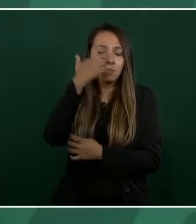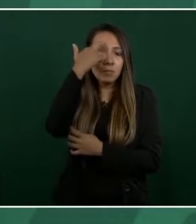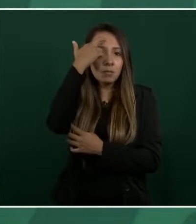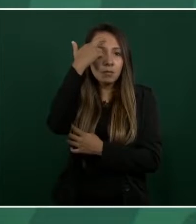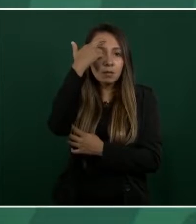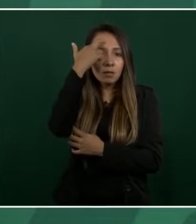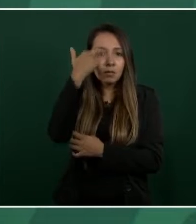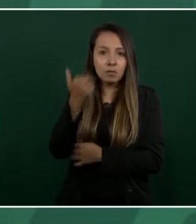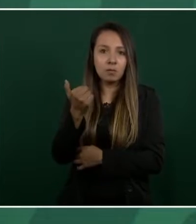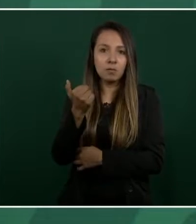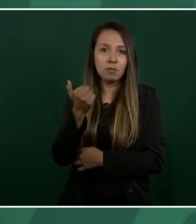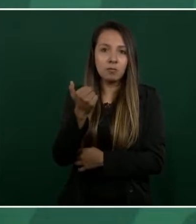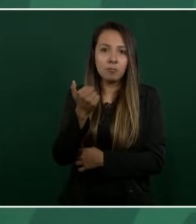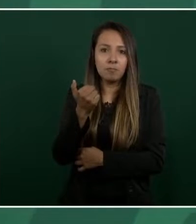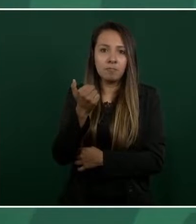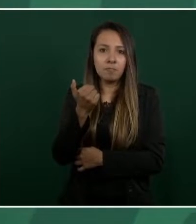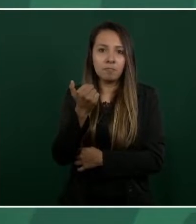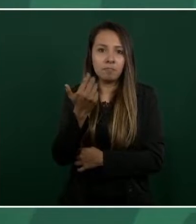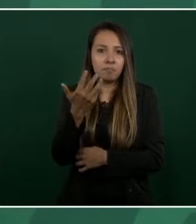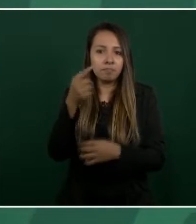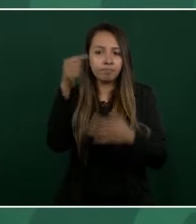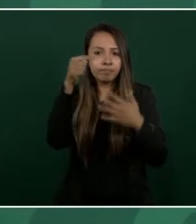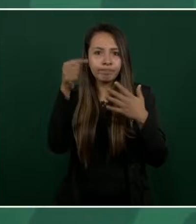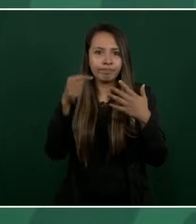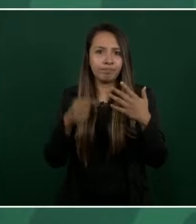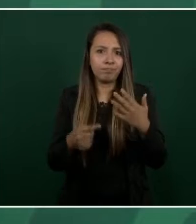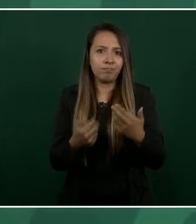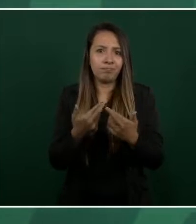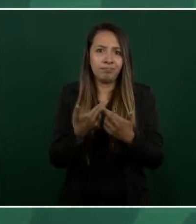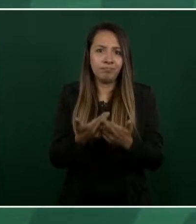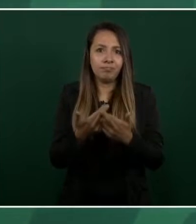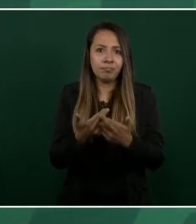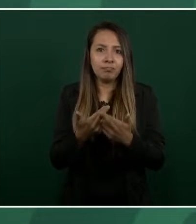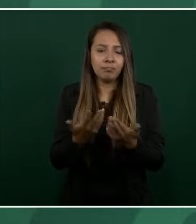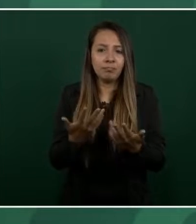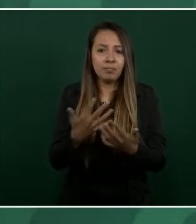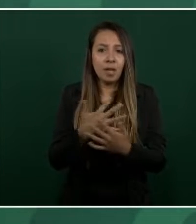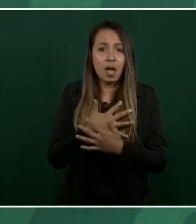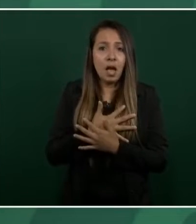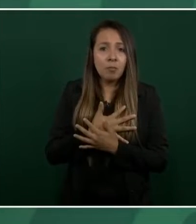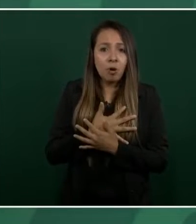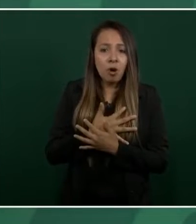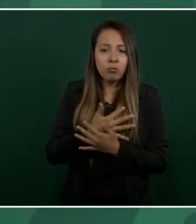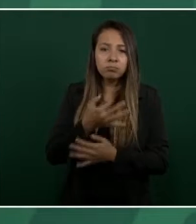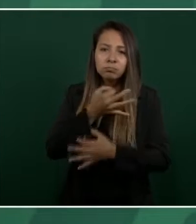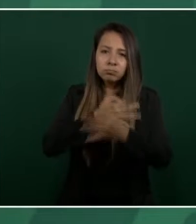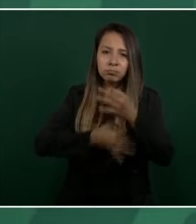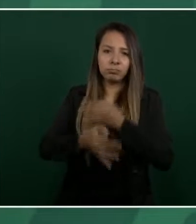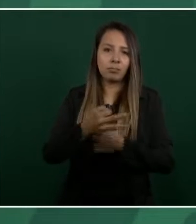de sobra para decir que amor con amor se paga.